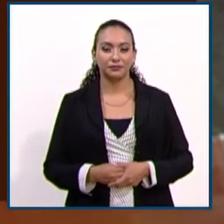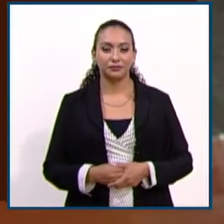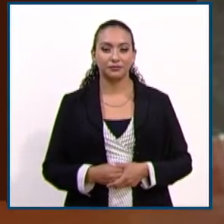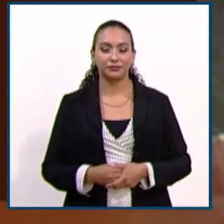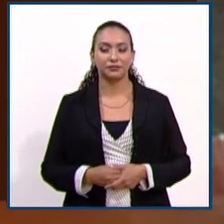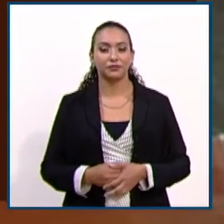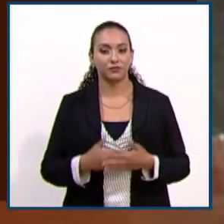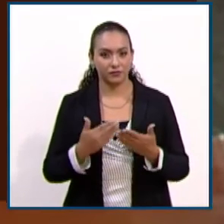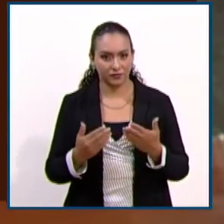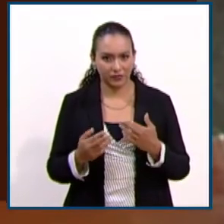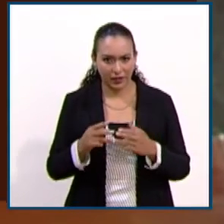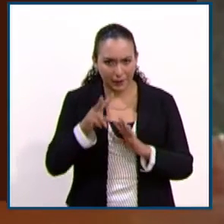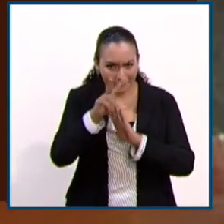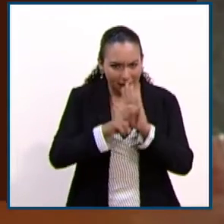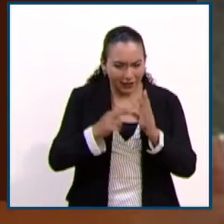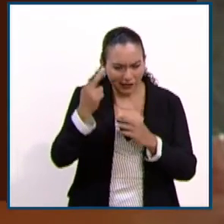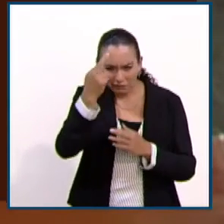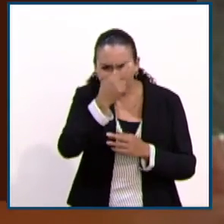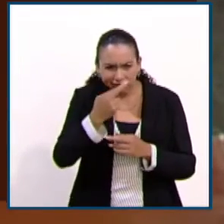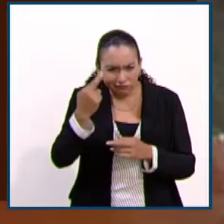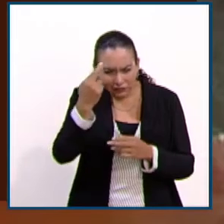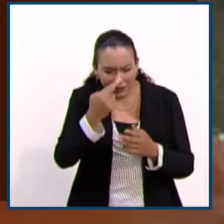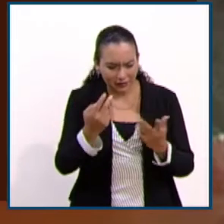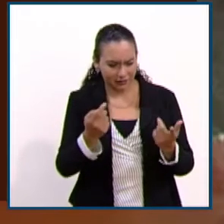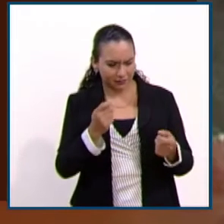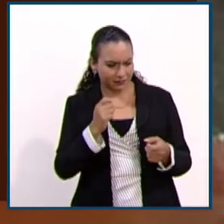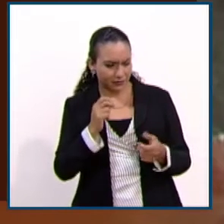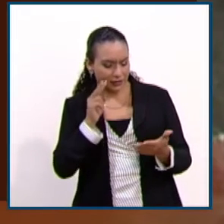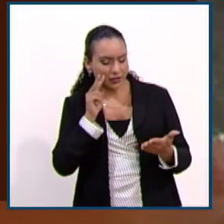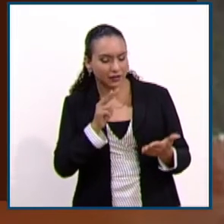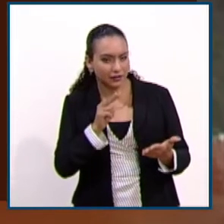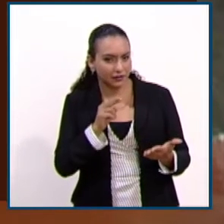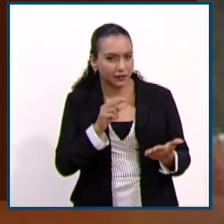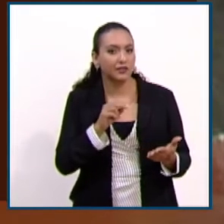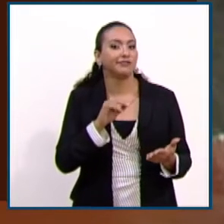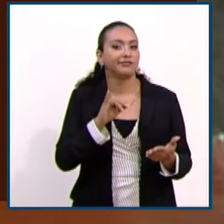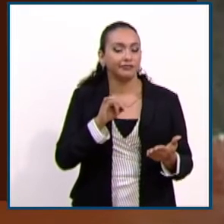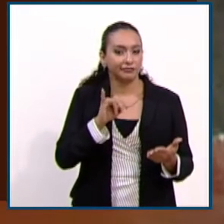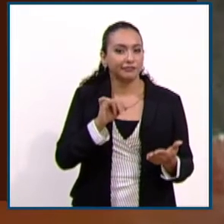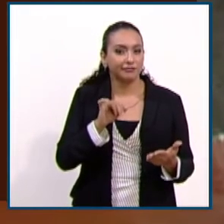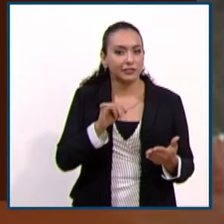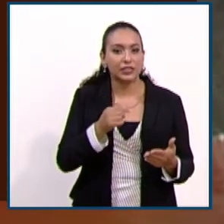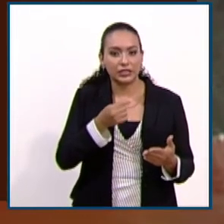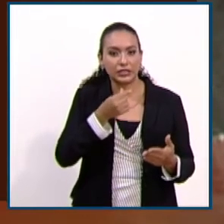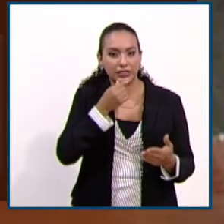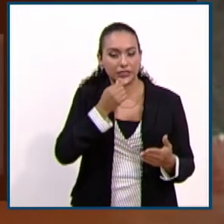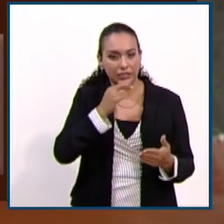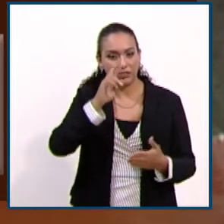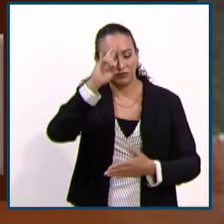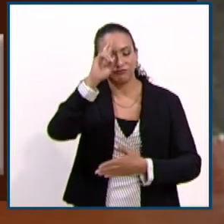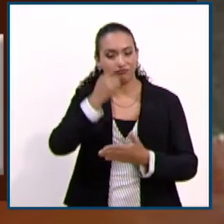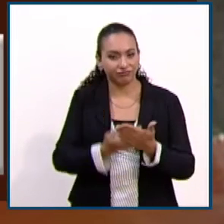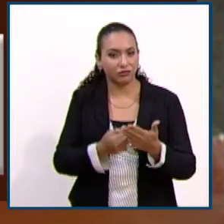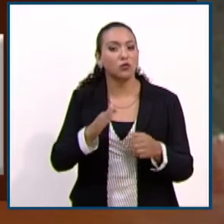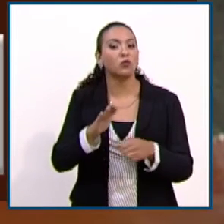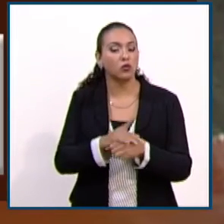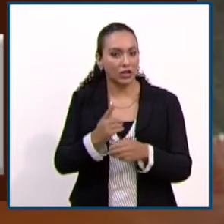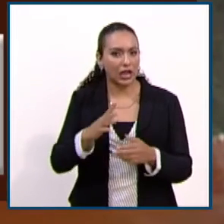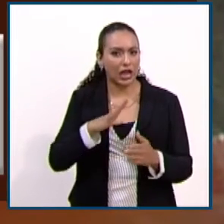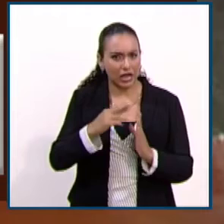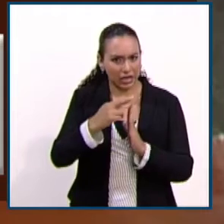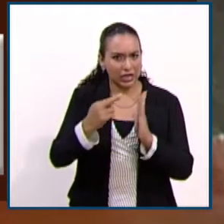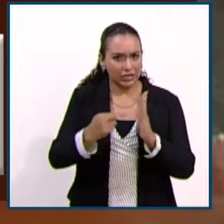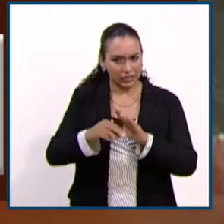Del análisis del video, la ponencia estima que es existente la vulneración a las reglas de difusión de